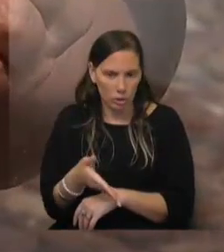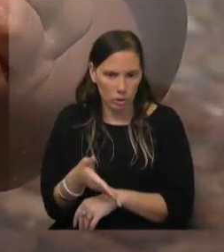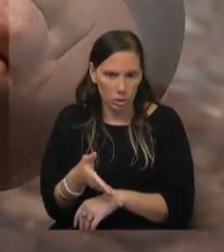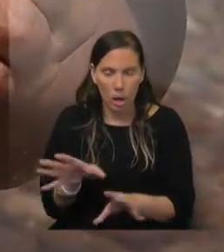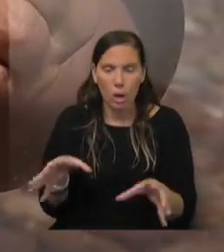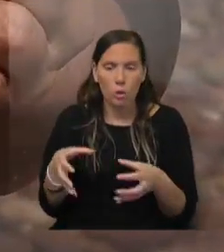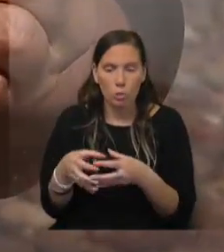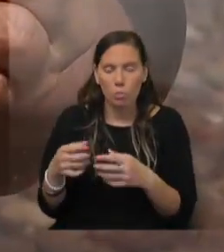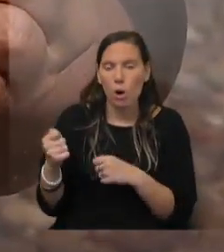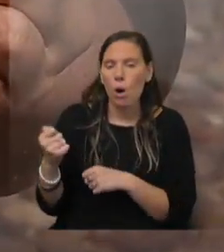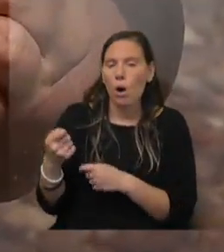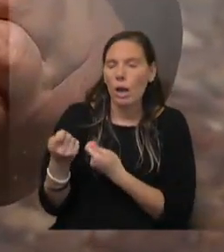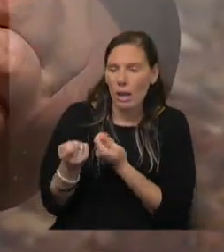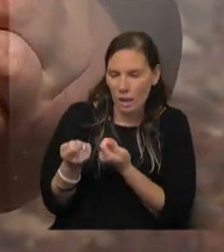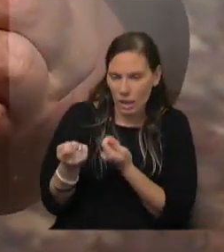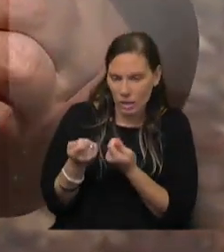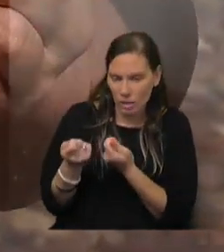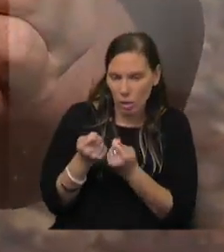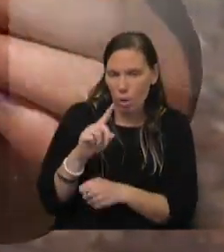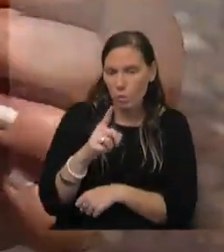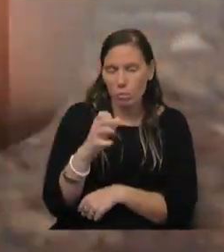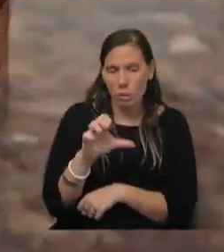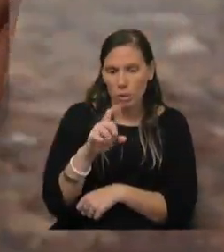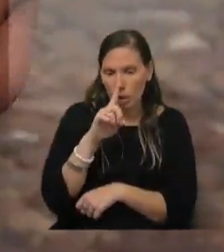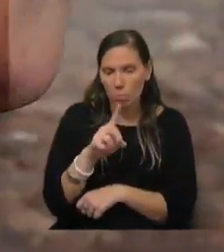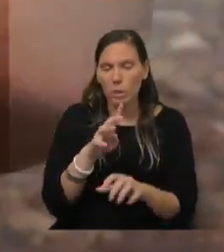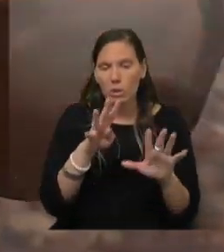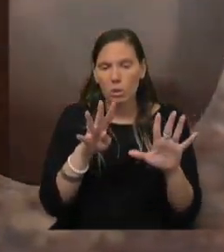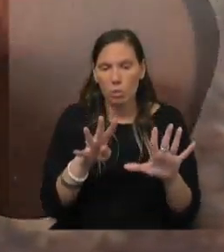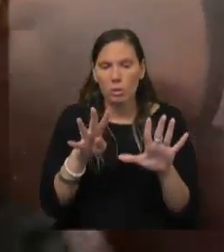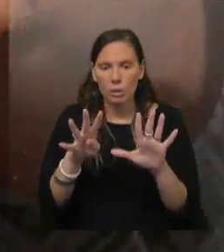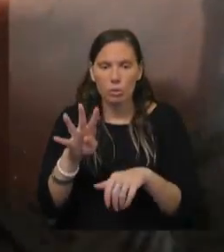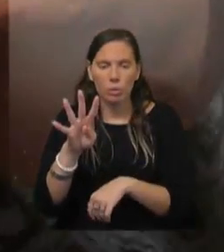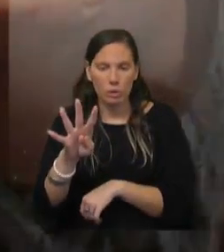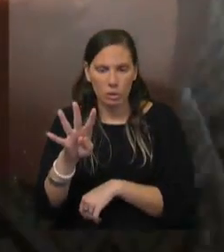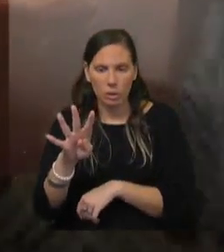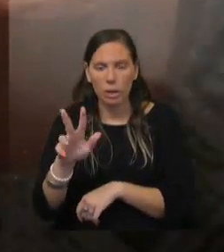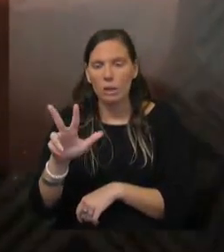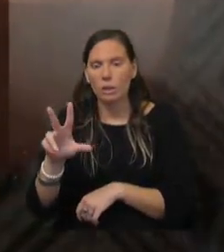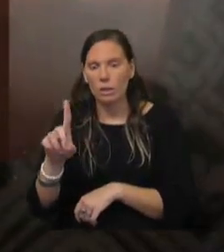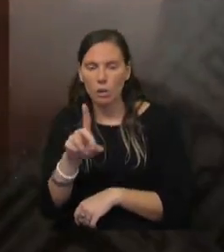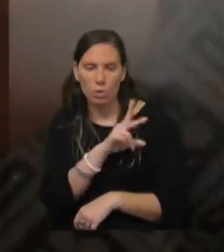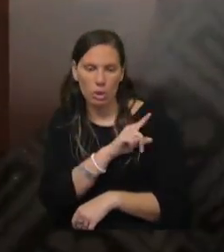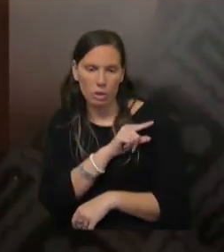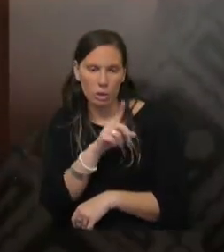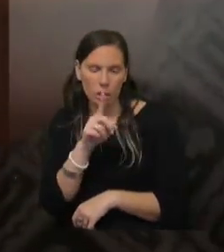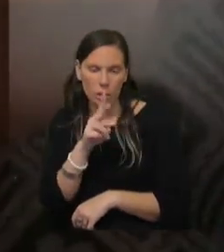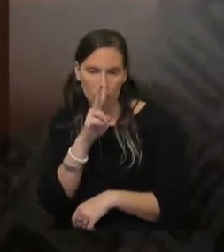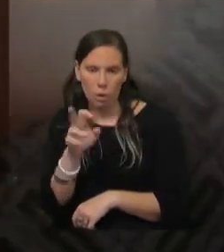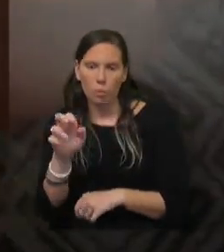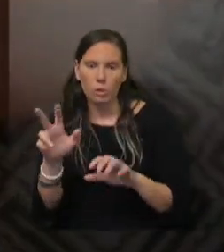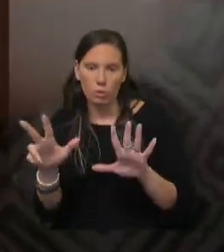aquellos créditos obtenidos entre el primero de enero de 1994 y el 31 de diciembre de